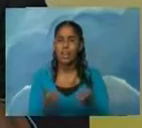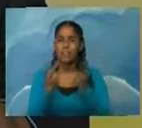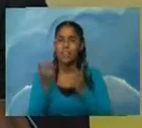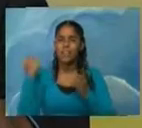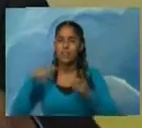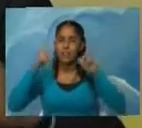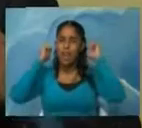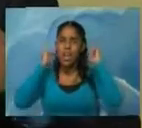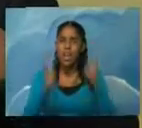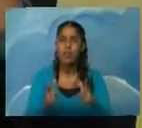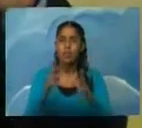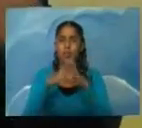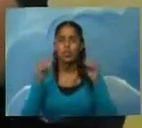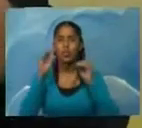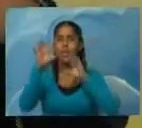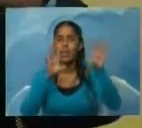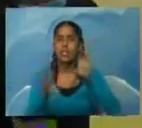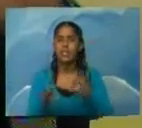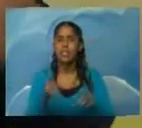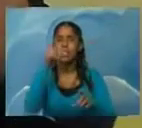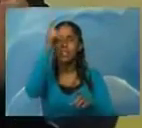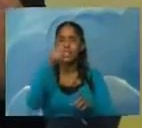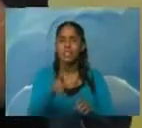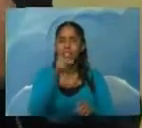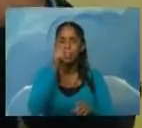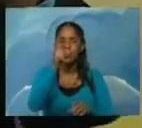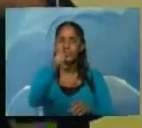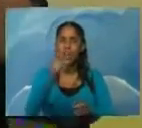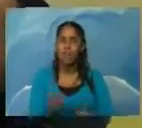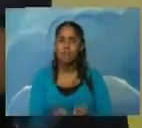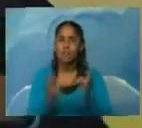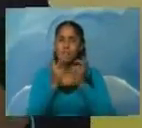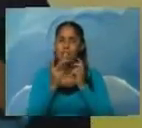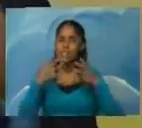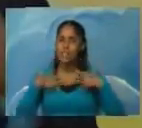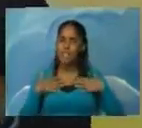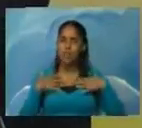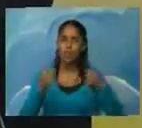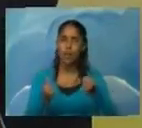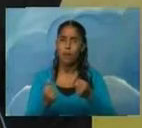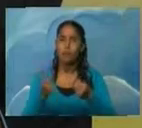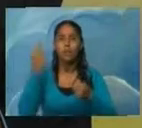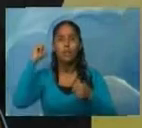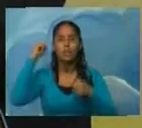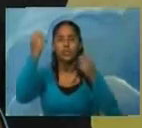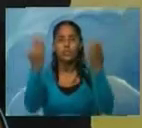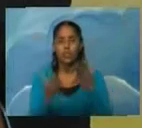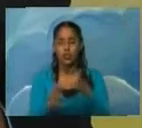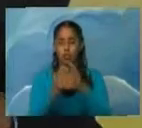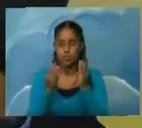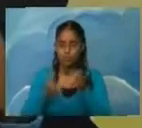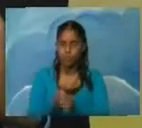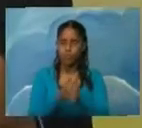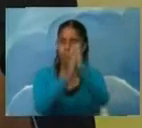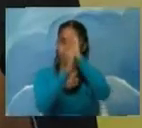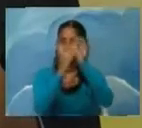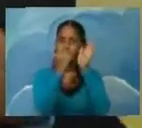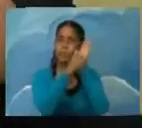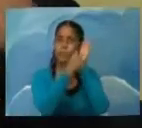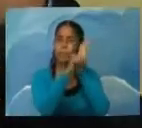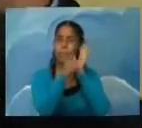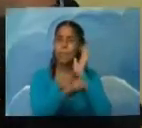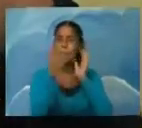a las naciones. El Señor quiere que usted tenga una vida saludable. Por eso nos da estas indicaciones, para que